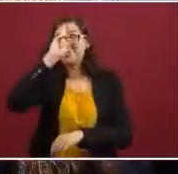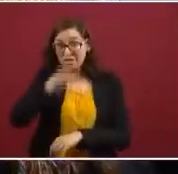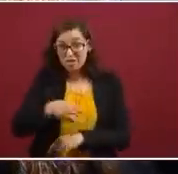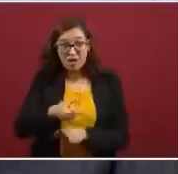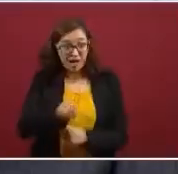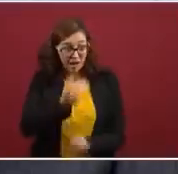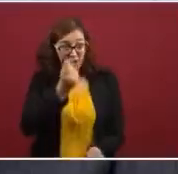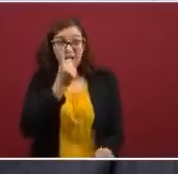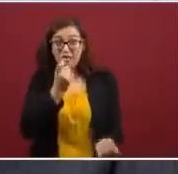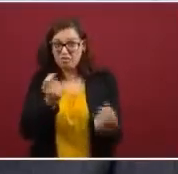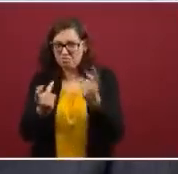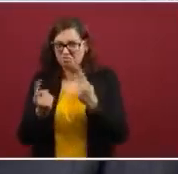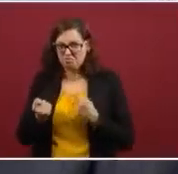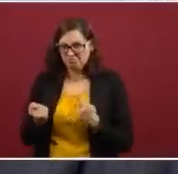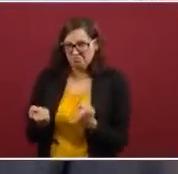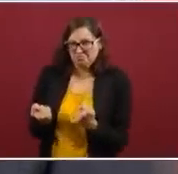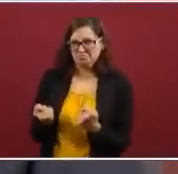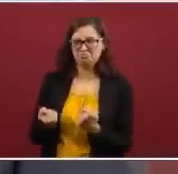haga